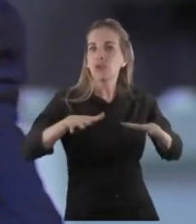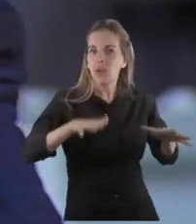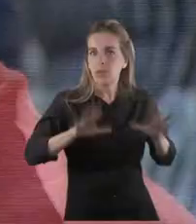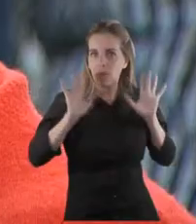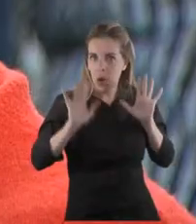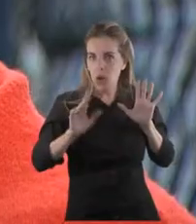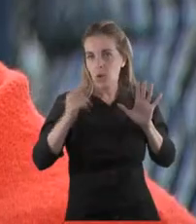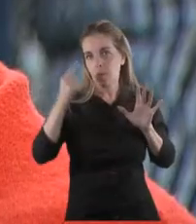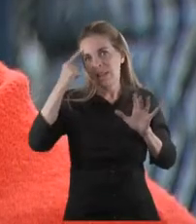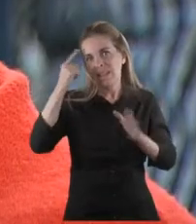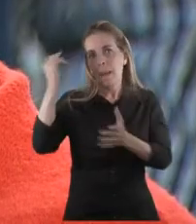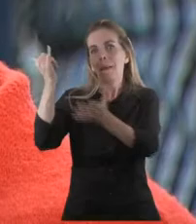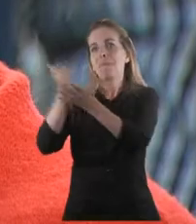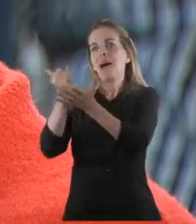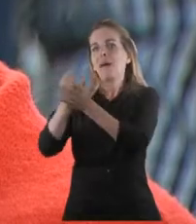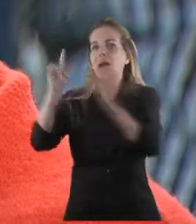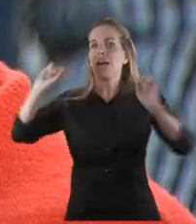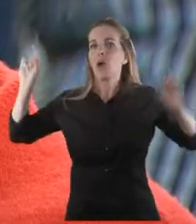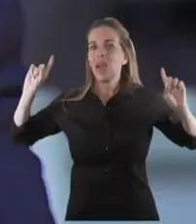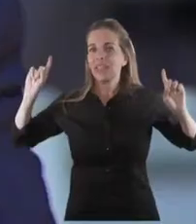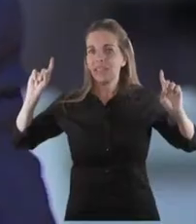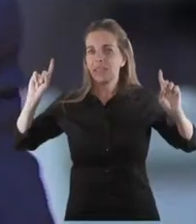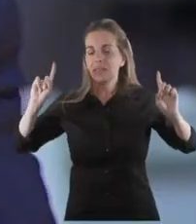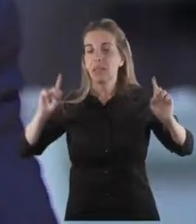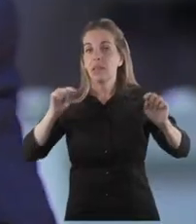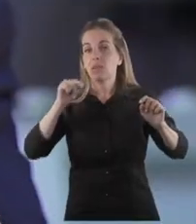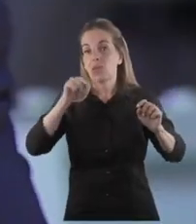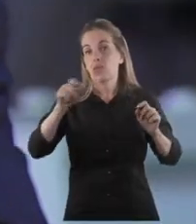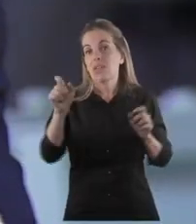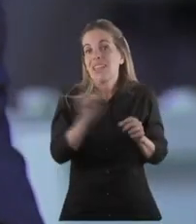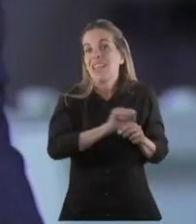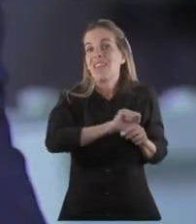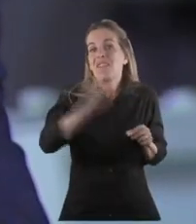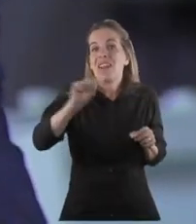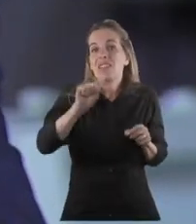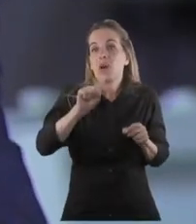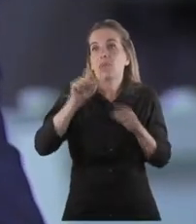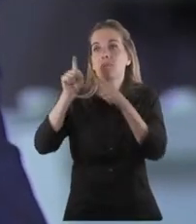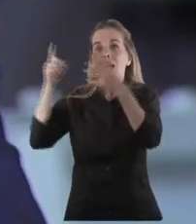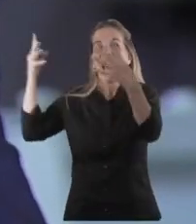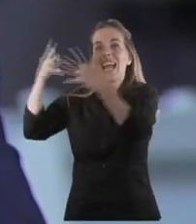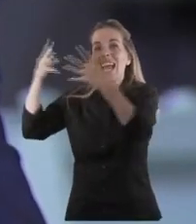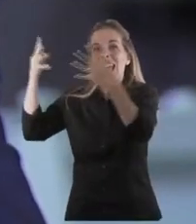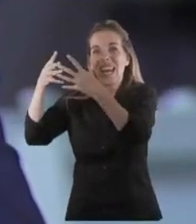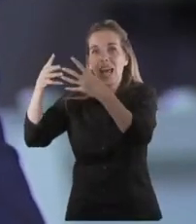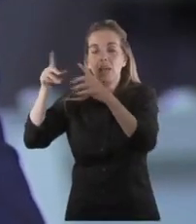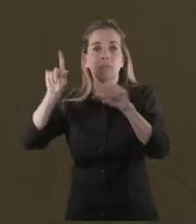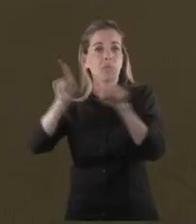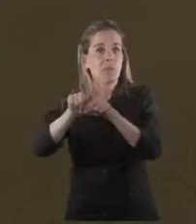Minimizarlo. ¿Y cuál es el mayor problema que nos genera? El mismo problema que le genera a todo el mundo.